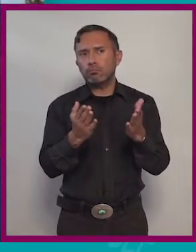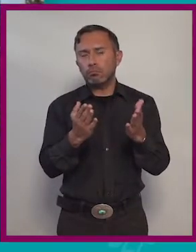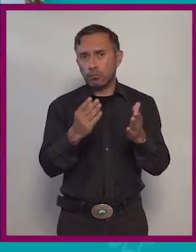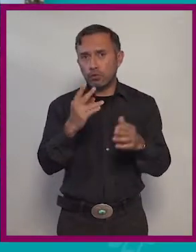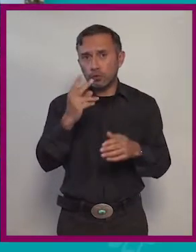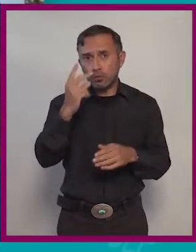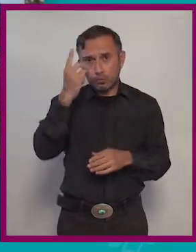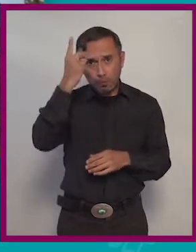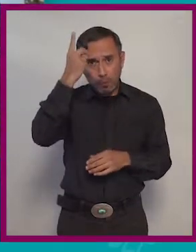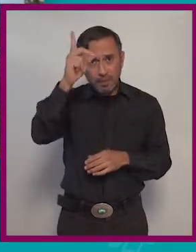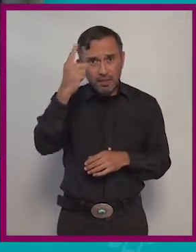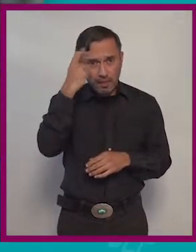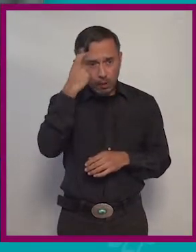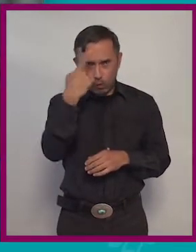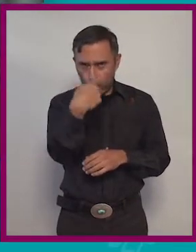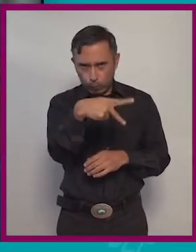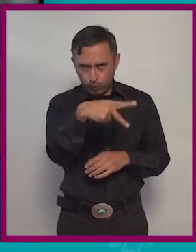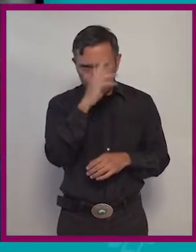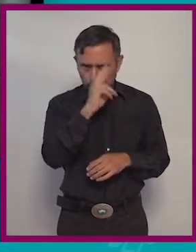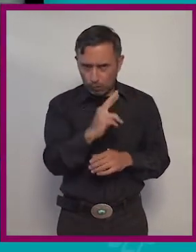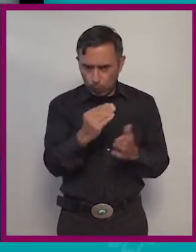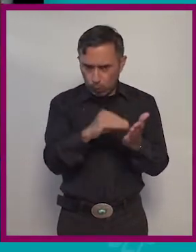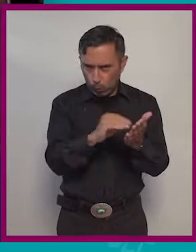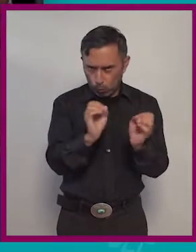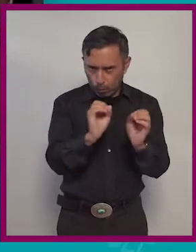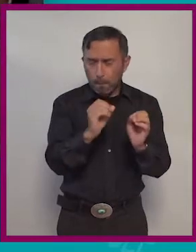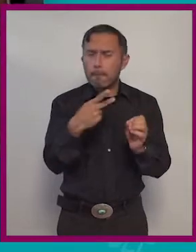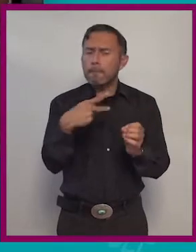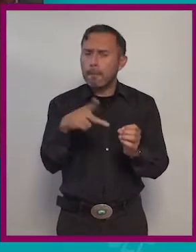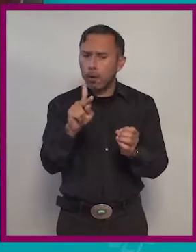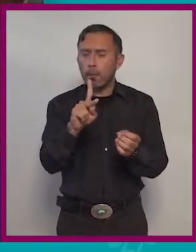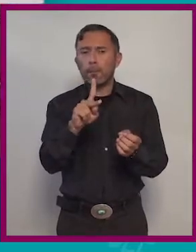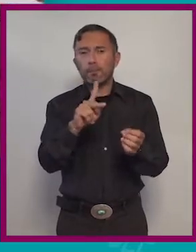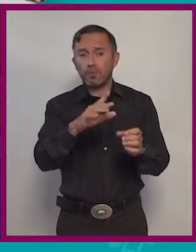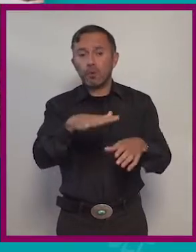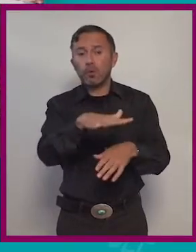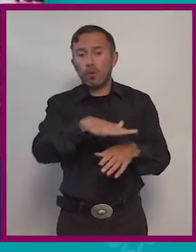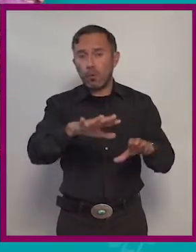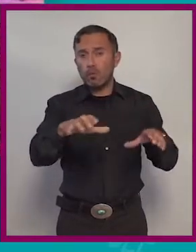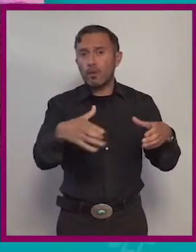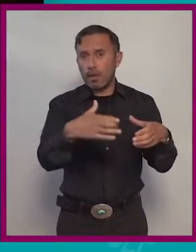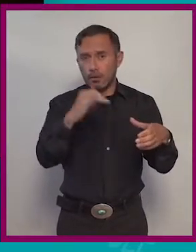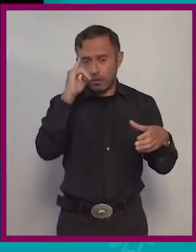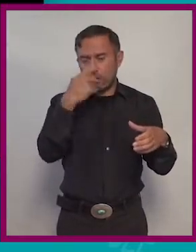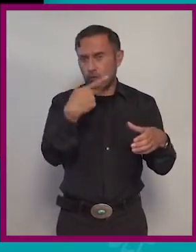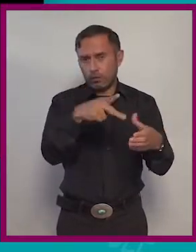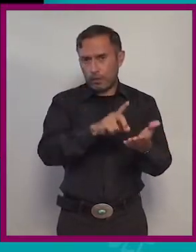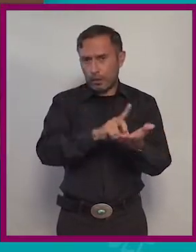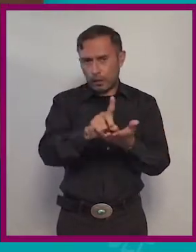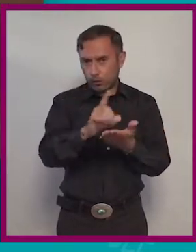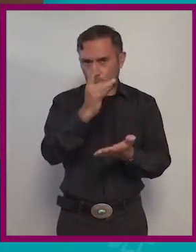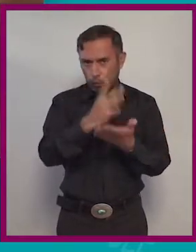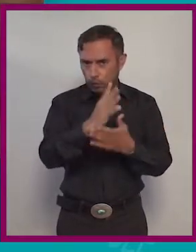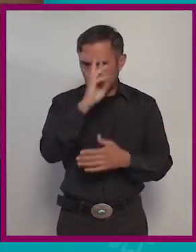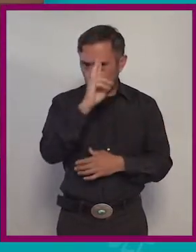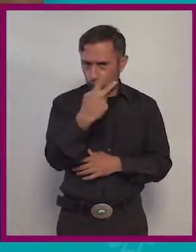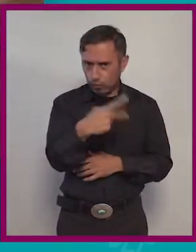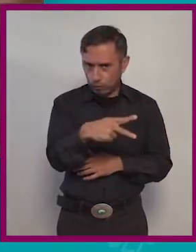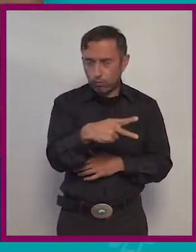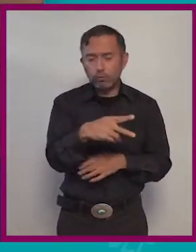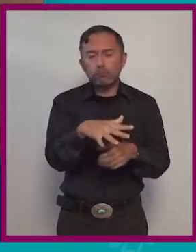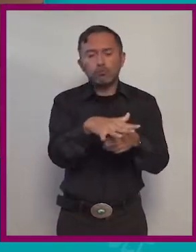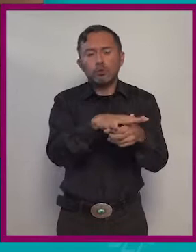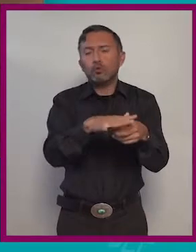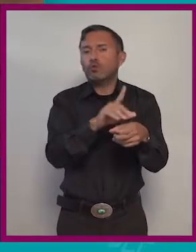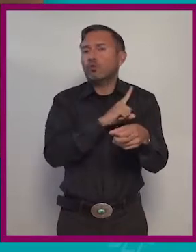intelectual, pero sí otorga ciertos derechos de exclusividad a las comunidades. Al ser privativo de las